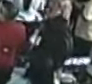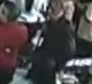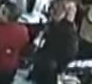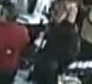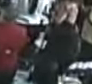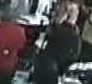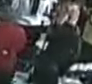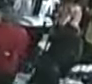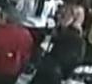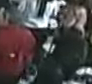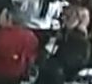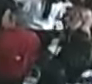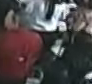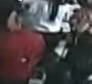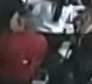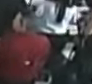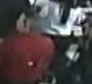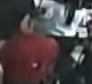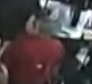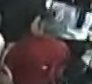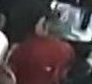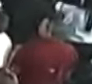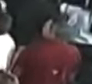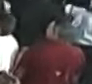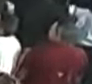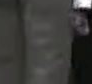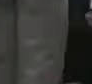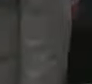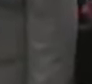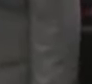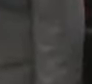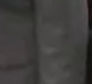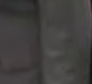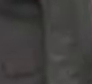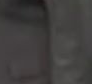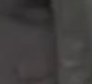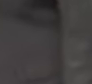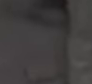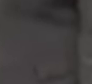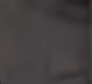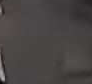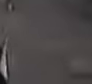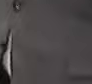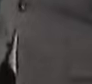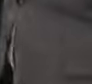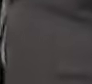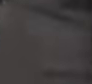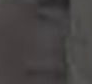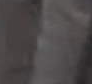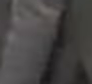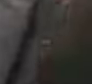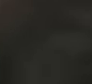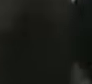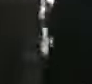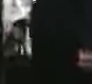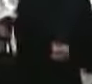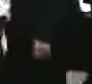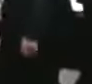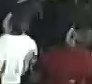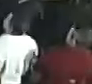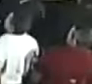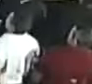en reescribir la historia de la patria. Continuamos observando cómo el presidente constitucional de la República Bolivariana de